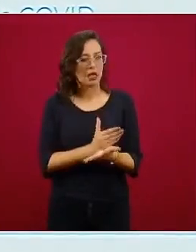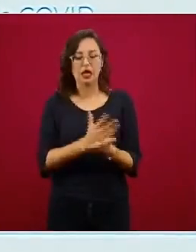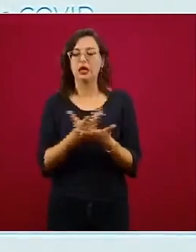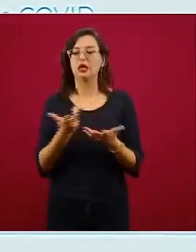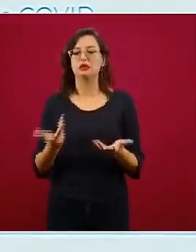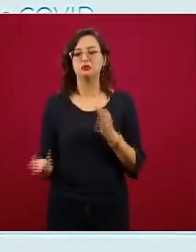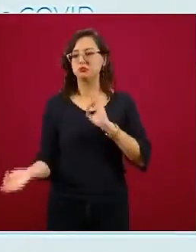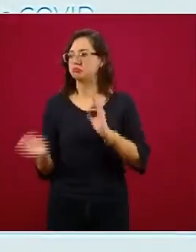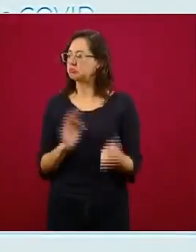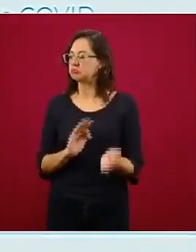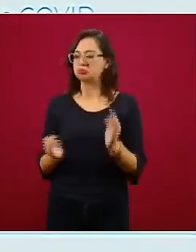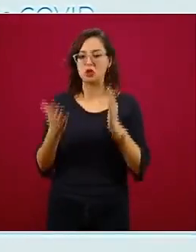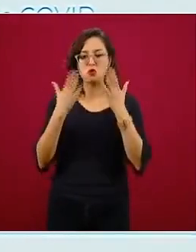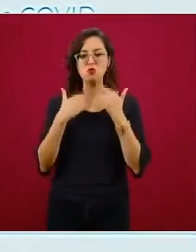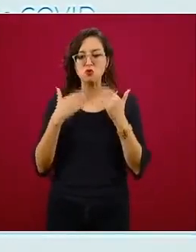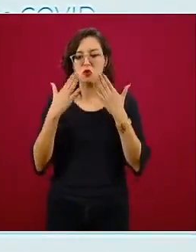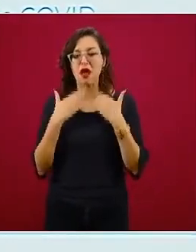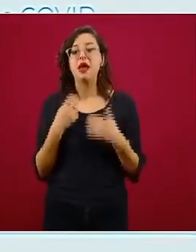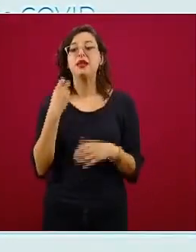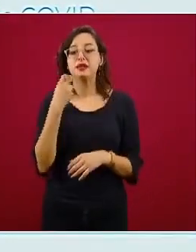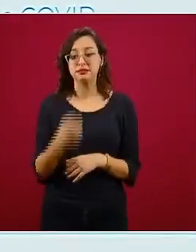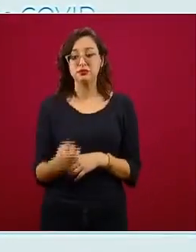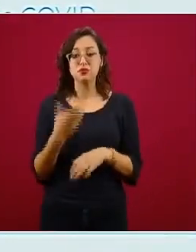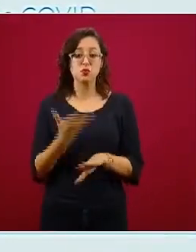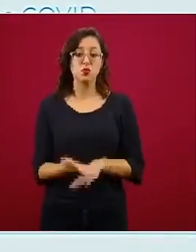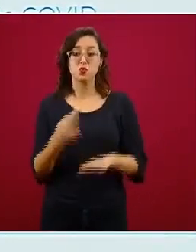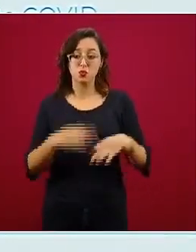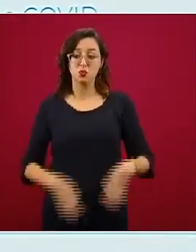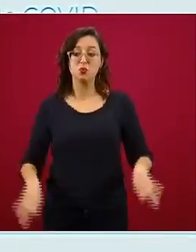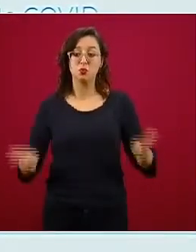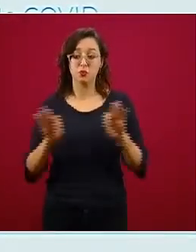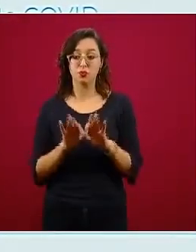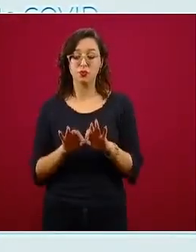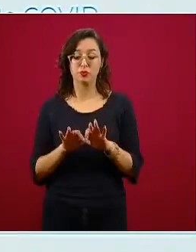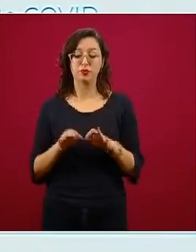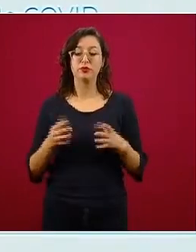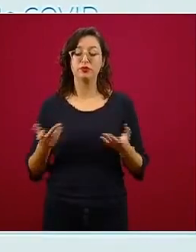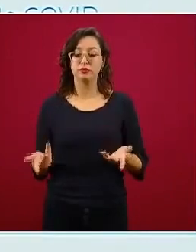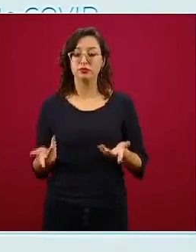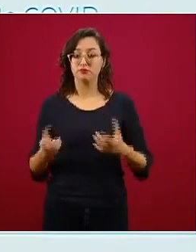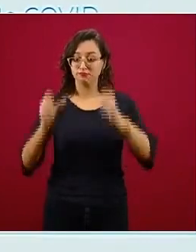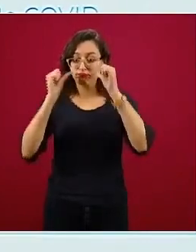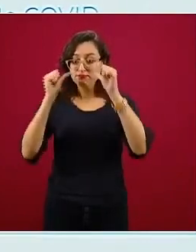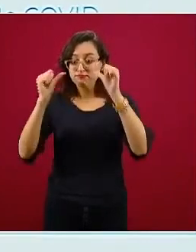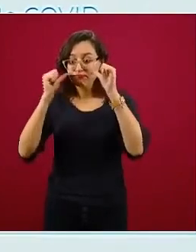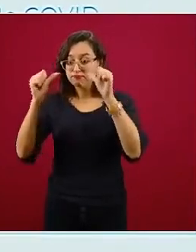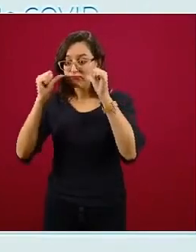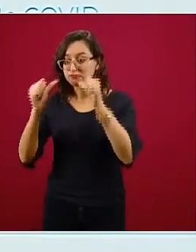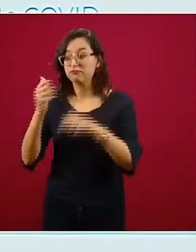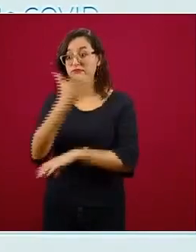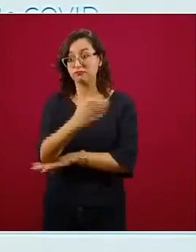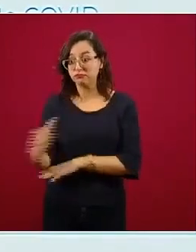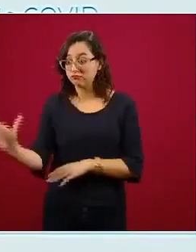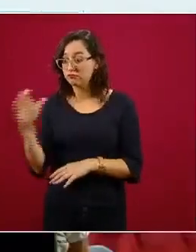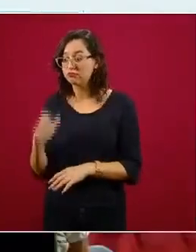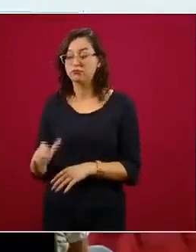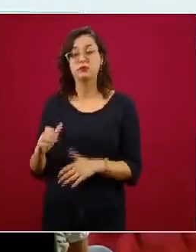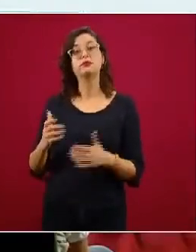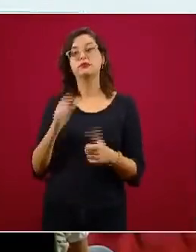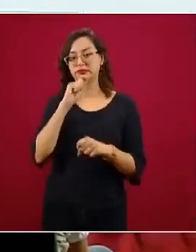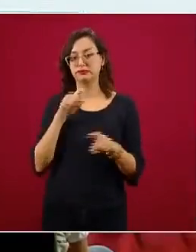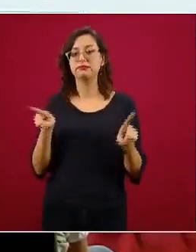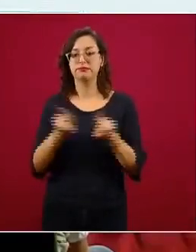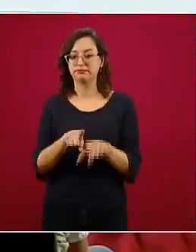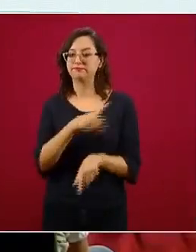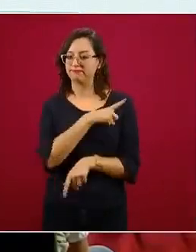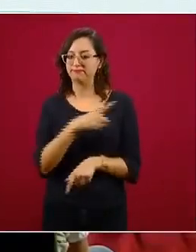hospitalarios cercanos y por eso creemos que es muy importante el tener un abordaje también rural para